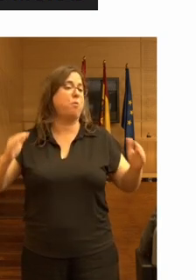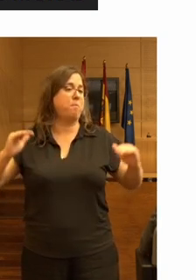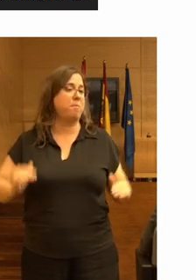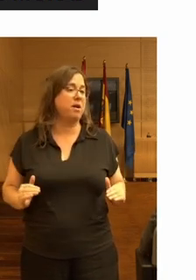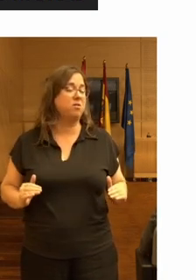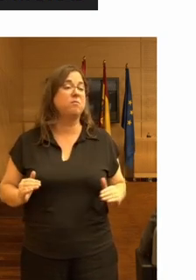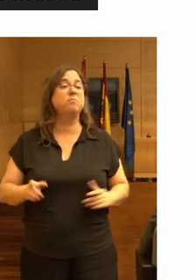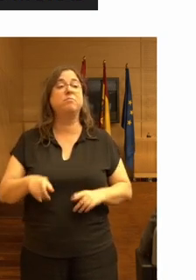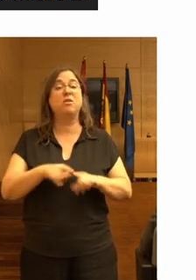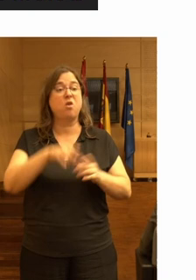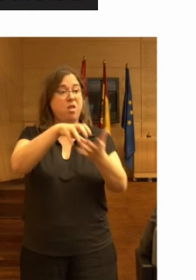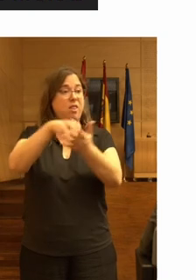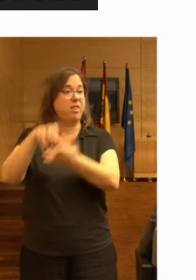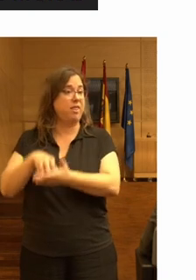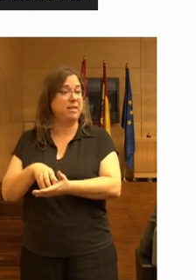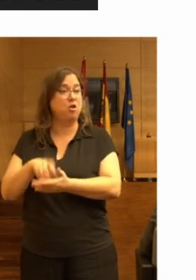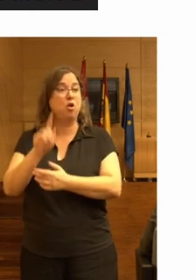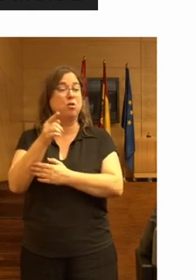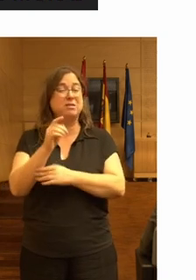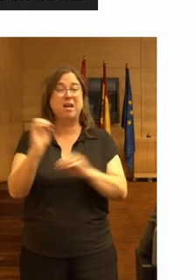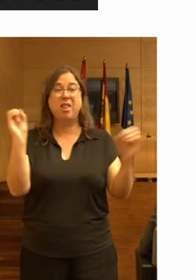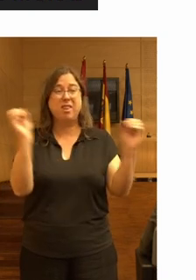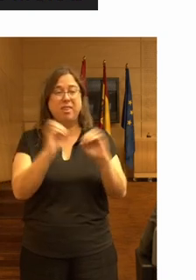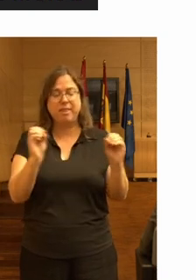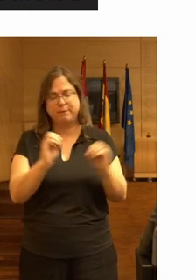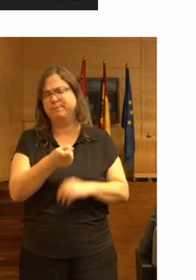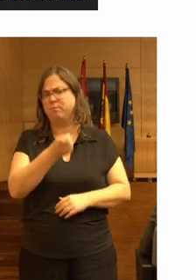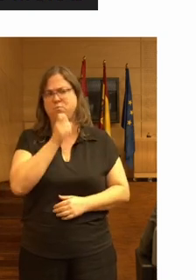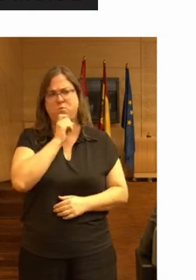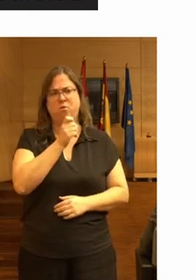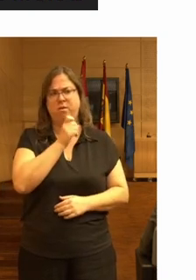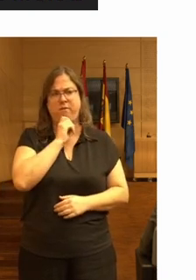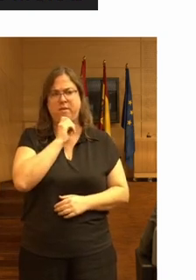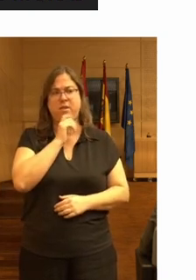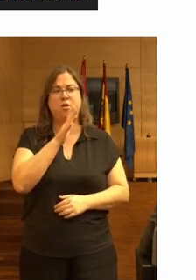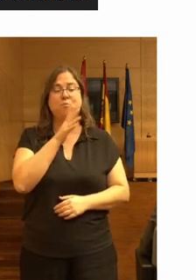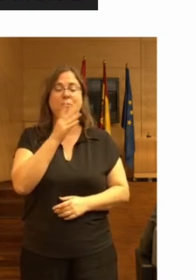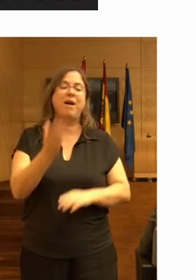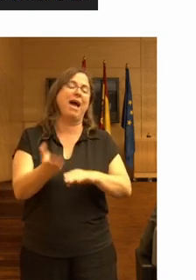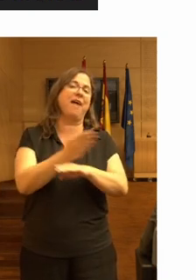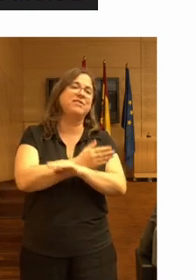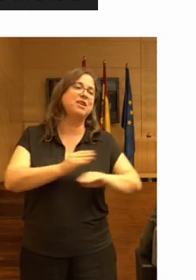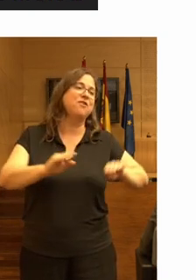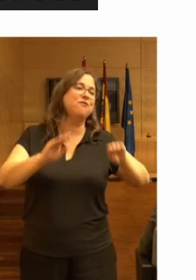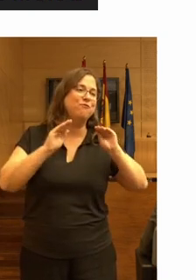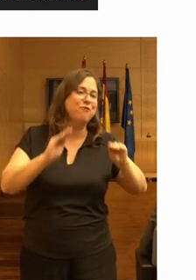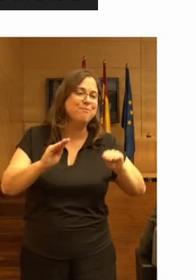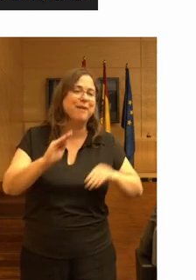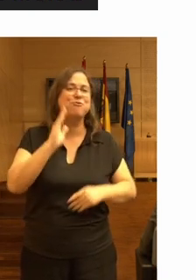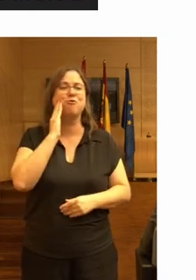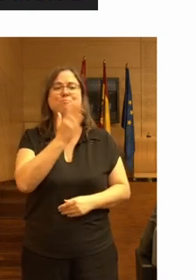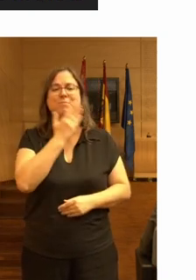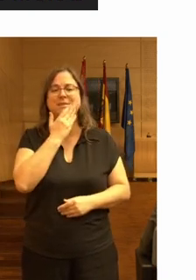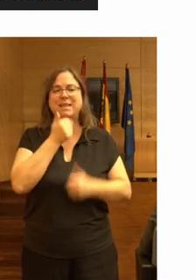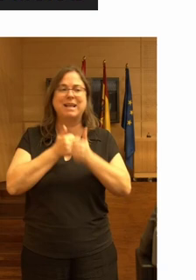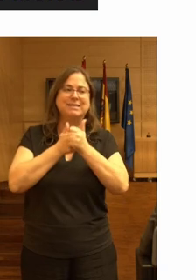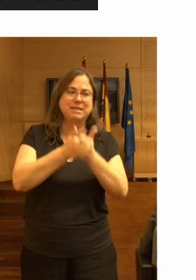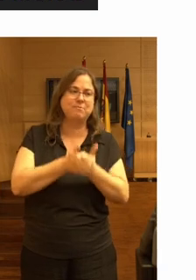muy difícilmente los centros consiguen una eliminación completa si no hay una formación presencial o un seguimiento un poco más